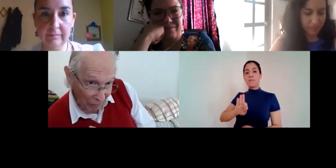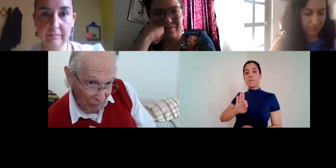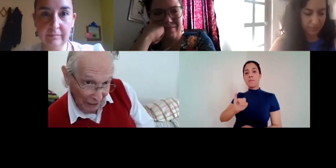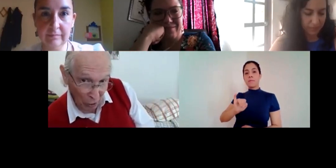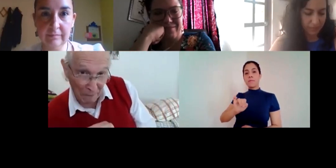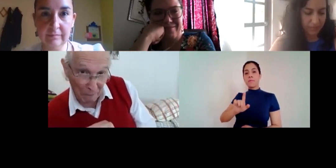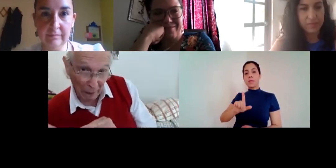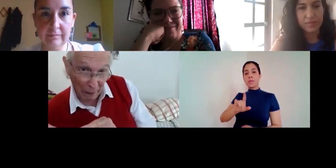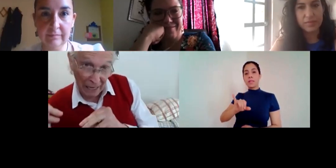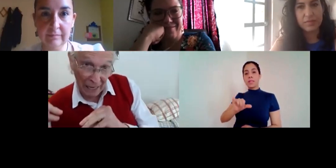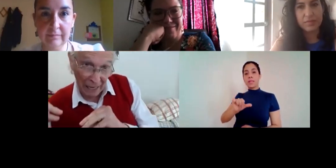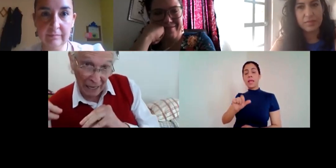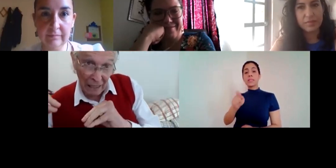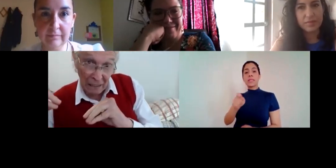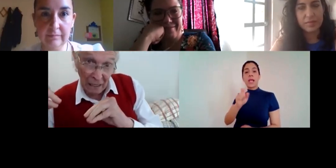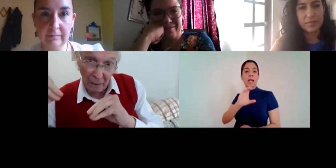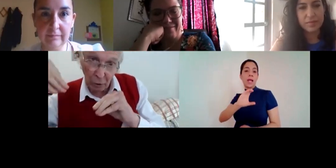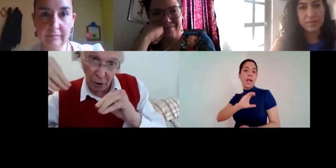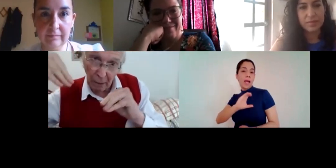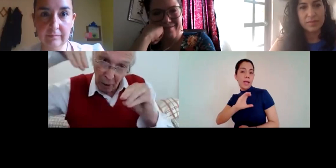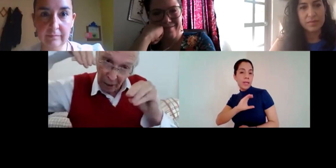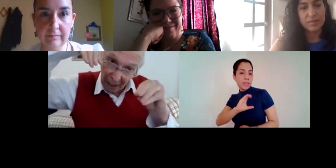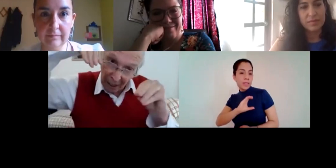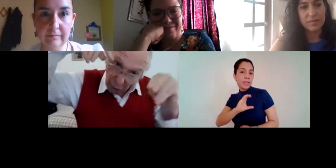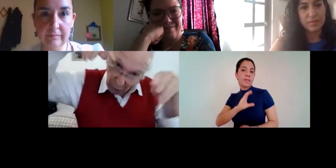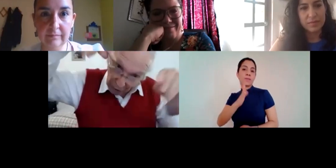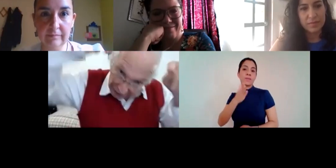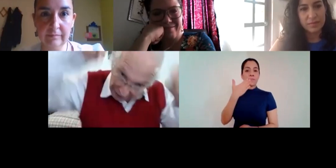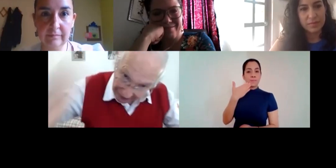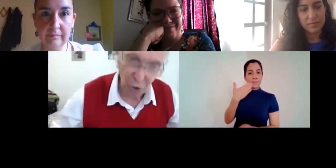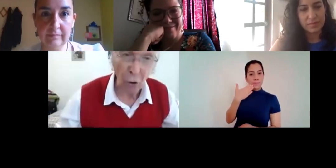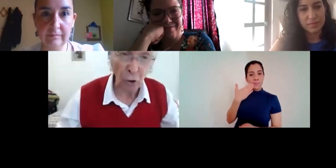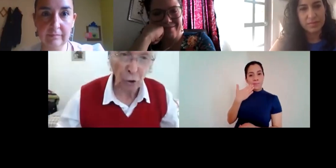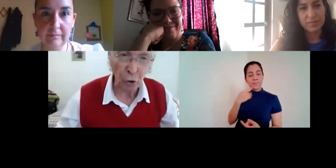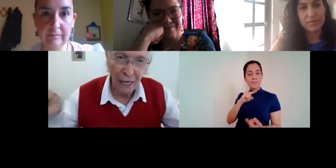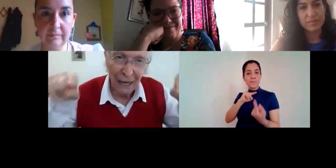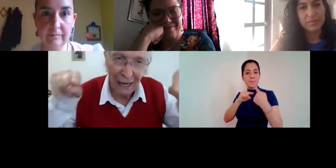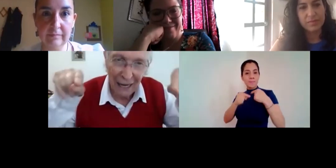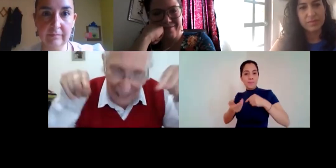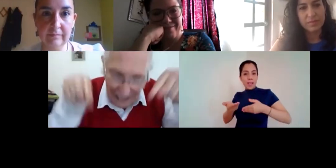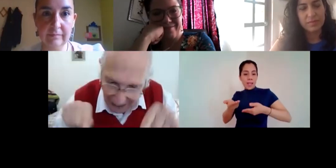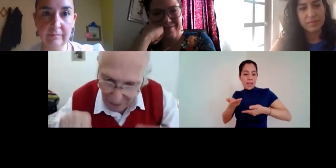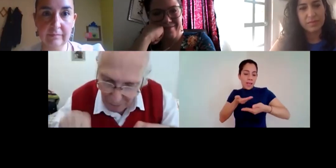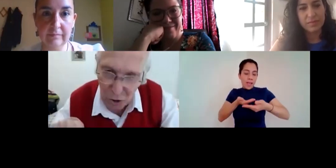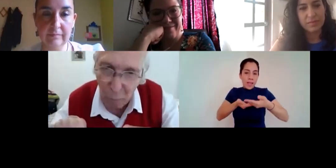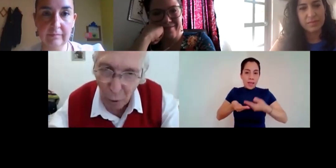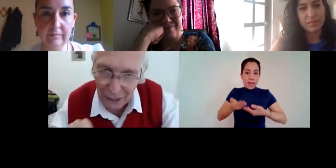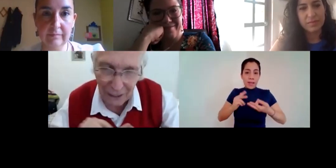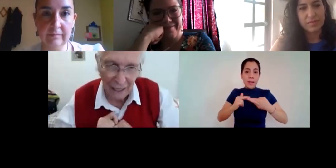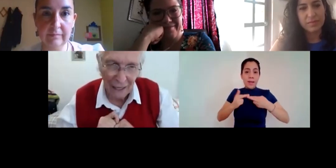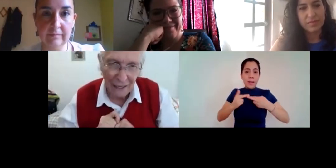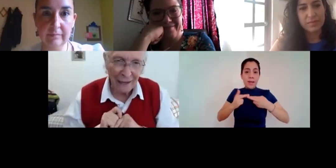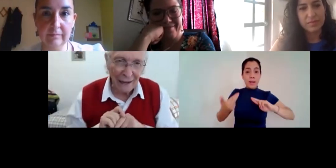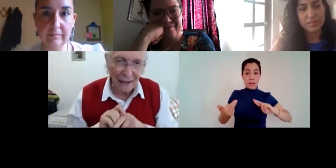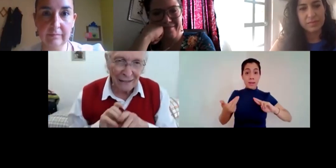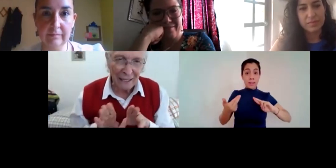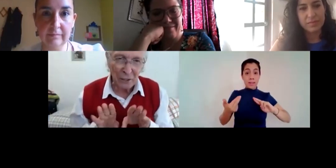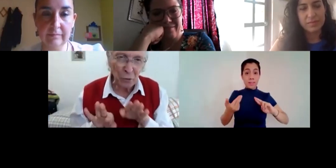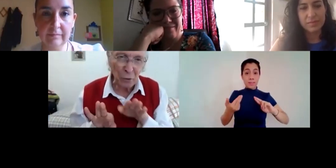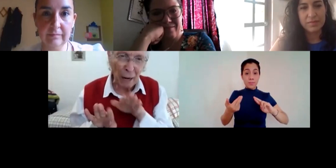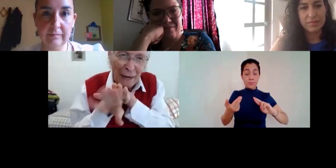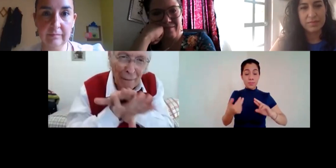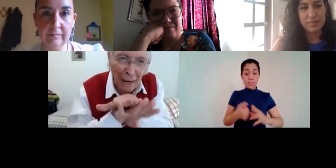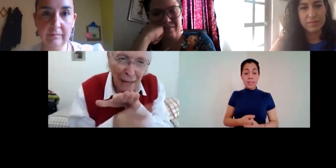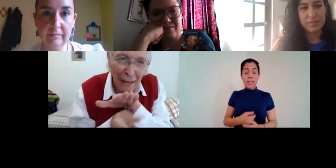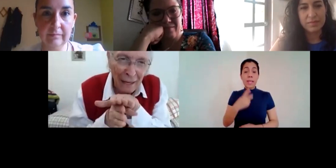simpatía y al mismo tiempo eso en relación con otro esa es la dimensión política casi es una palabra